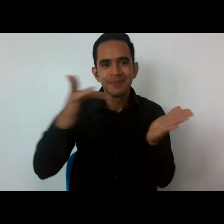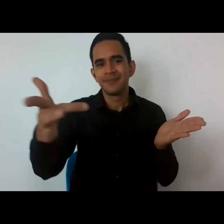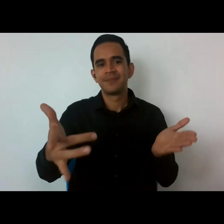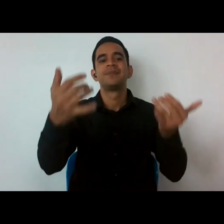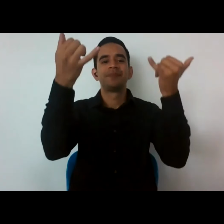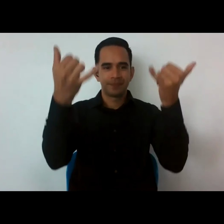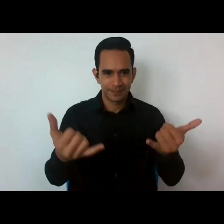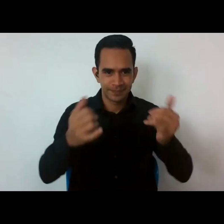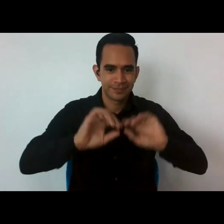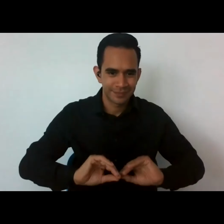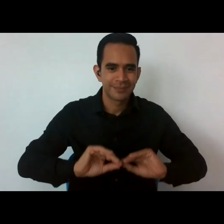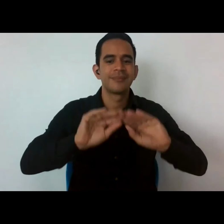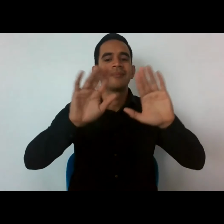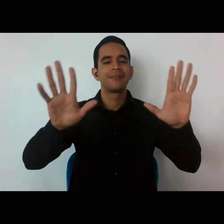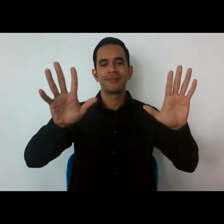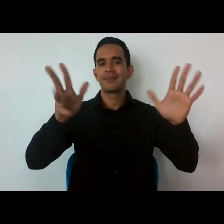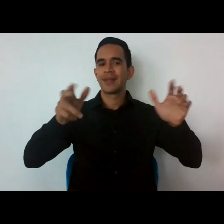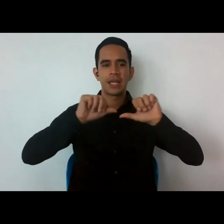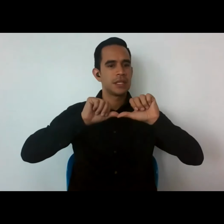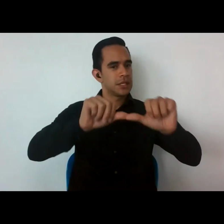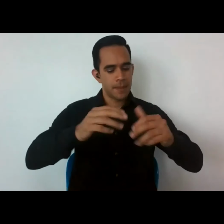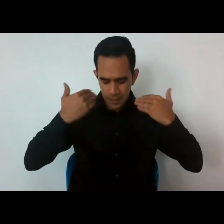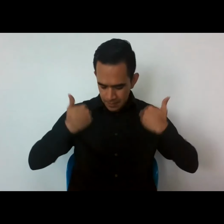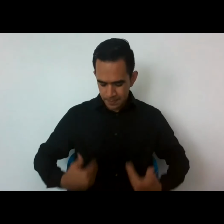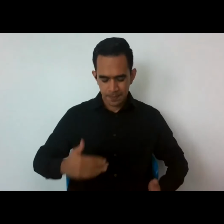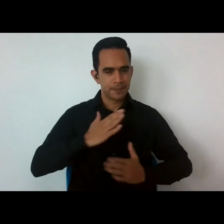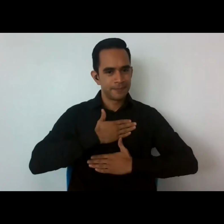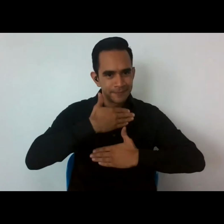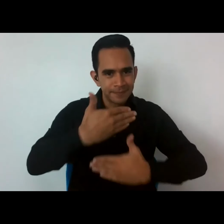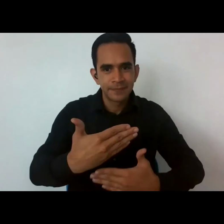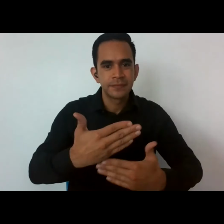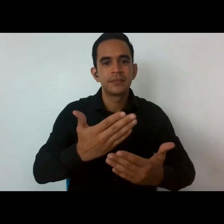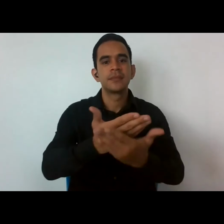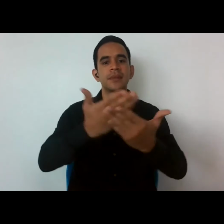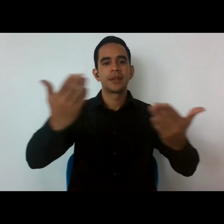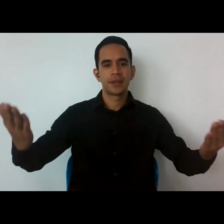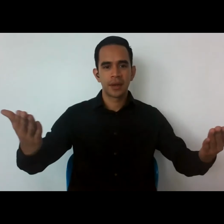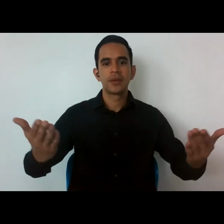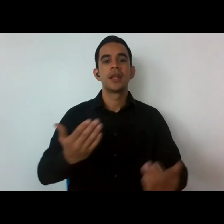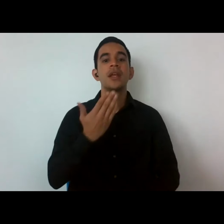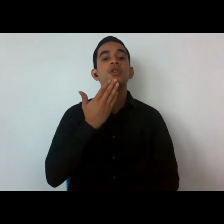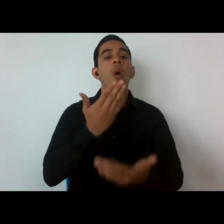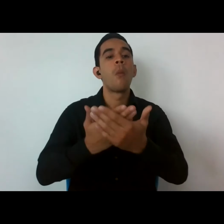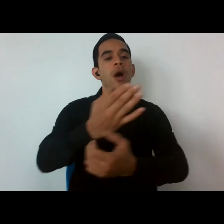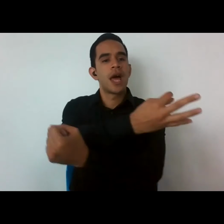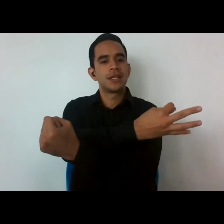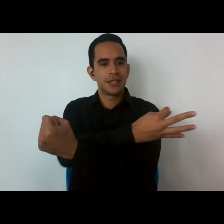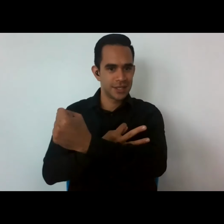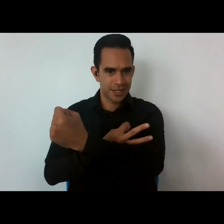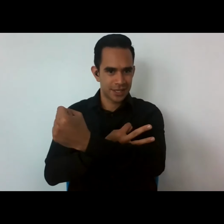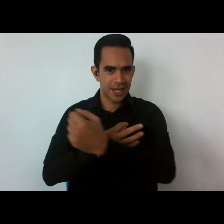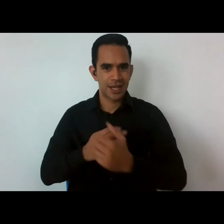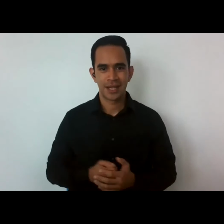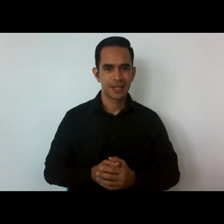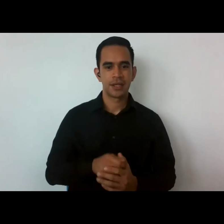y siempre a la orden para lo que puedan necesitar. Que tengan muy buena tarde. Muchas gracias,